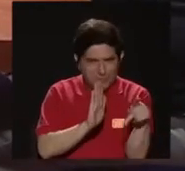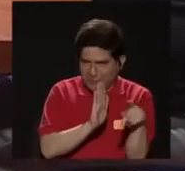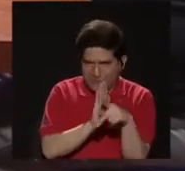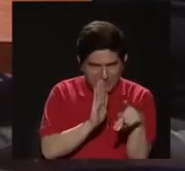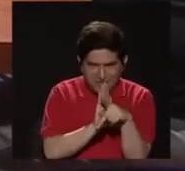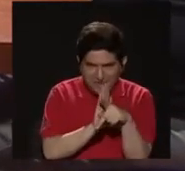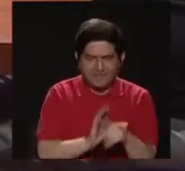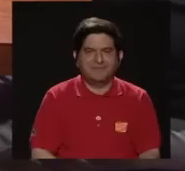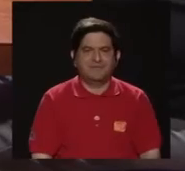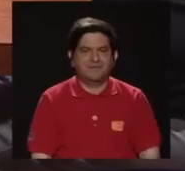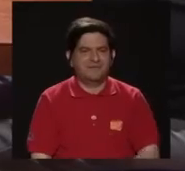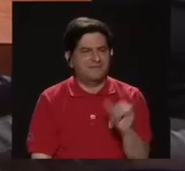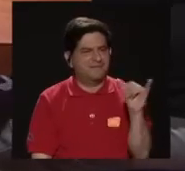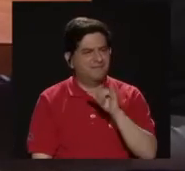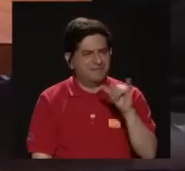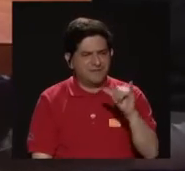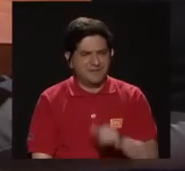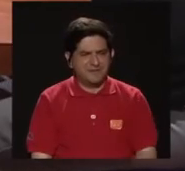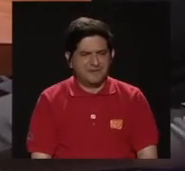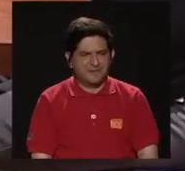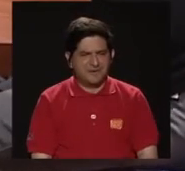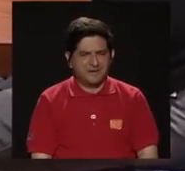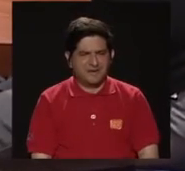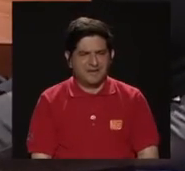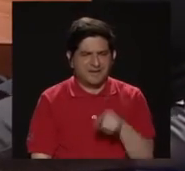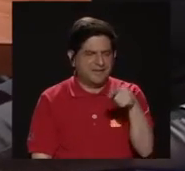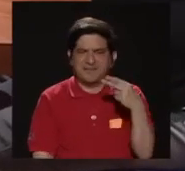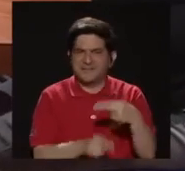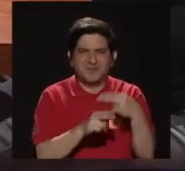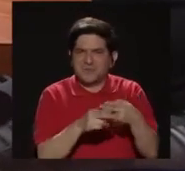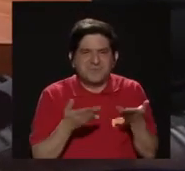¿verdad? Sino que hay como, a ver,